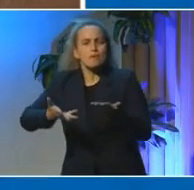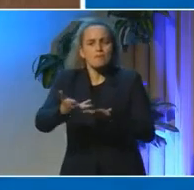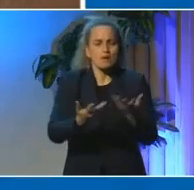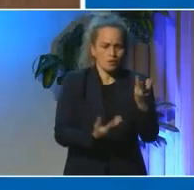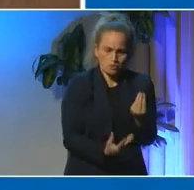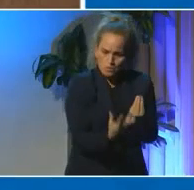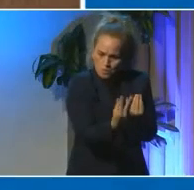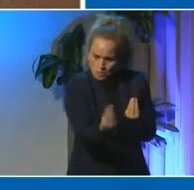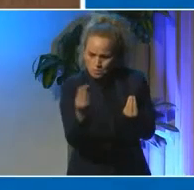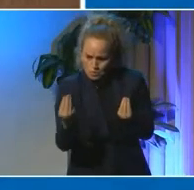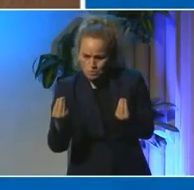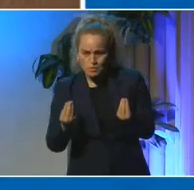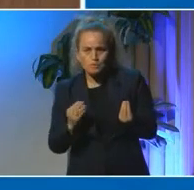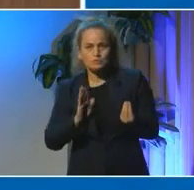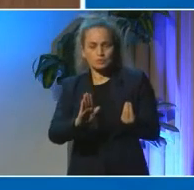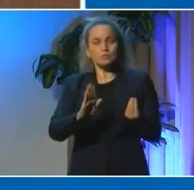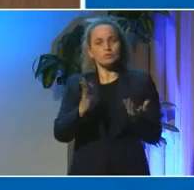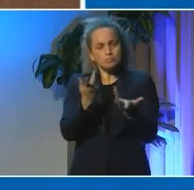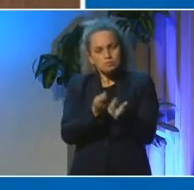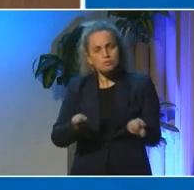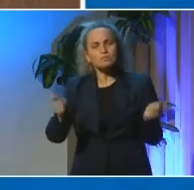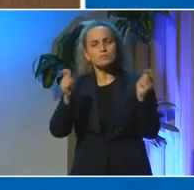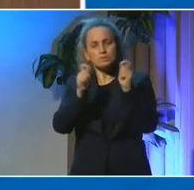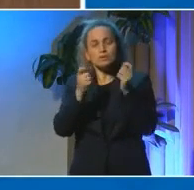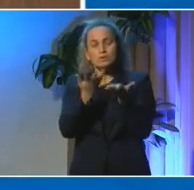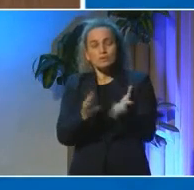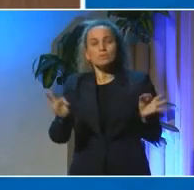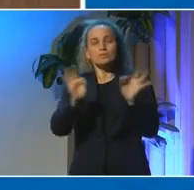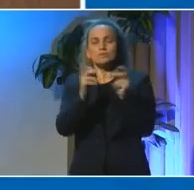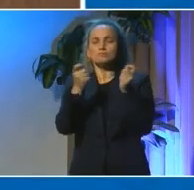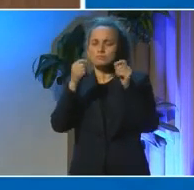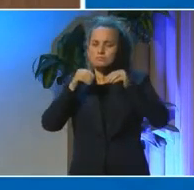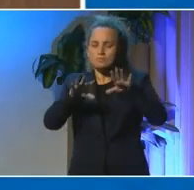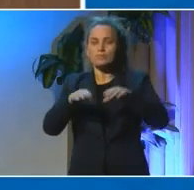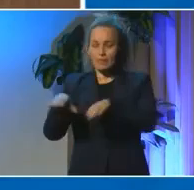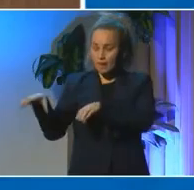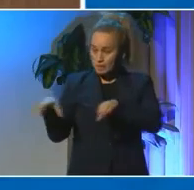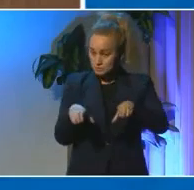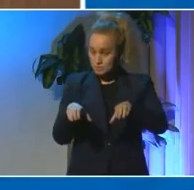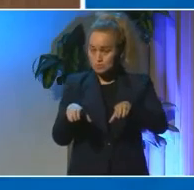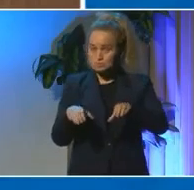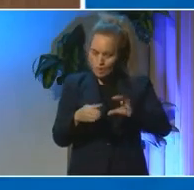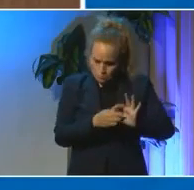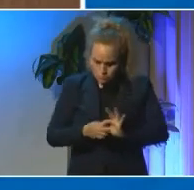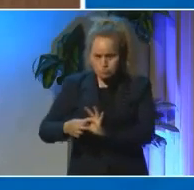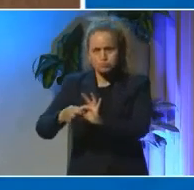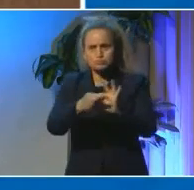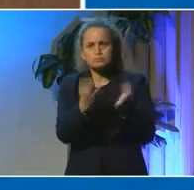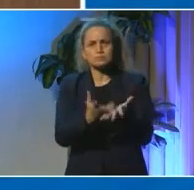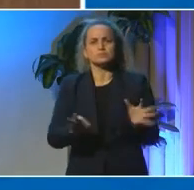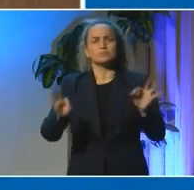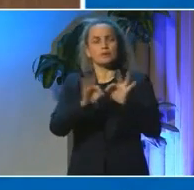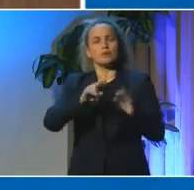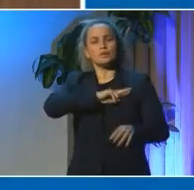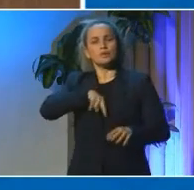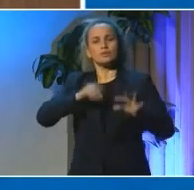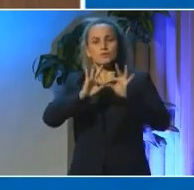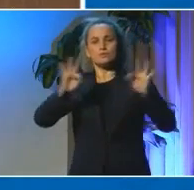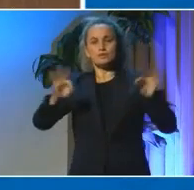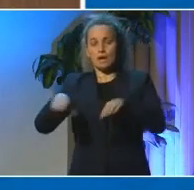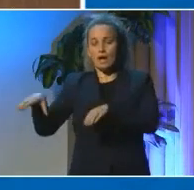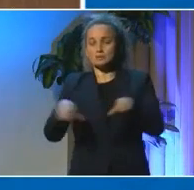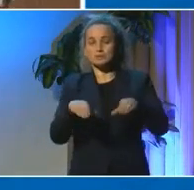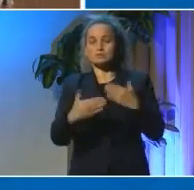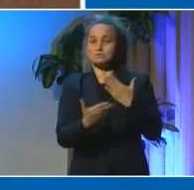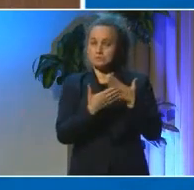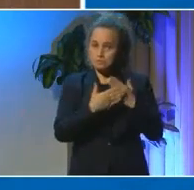grupos de interés es extender ese mensaje de que como tú mencionas cada acción cuenta nosotros trabajamos con un lema que se llama tus acciones